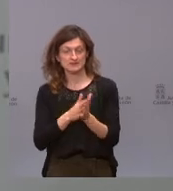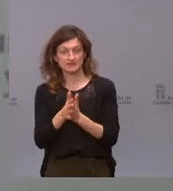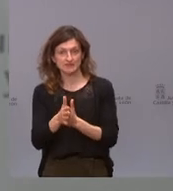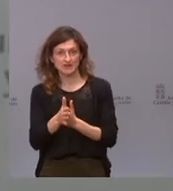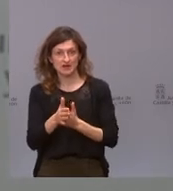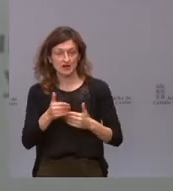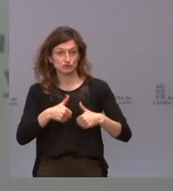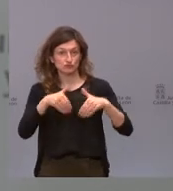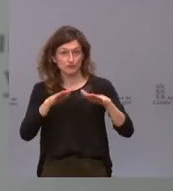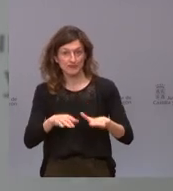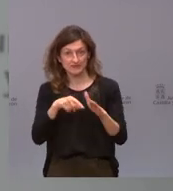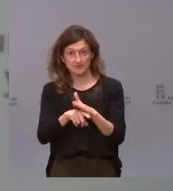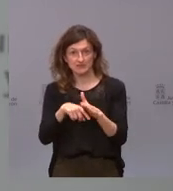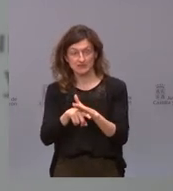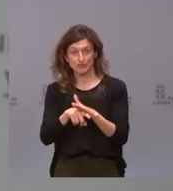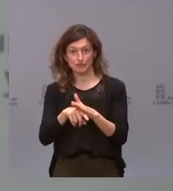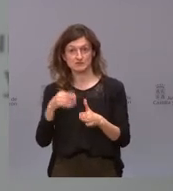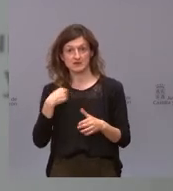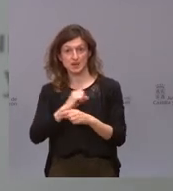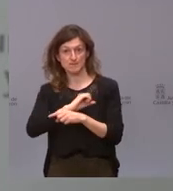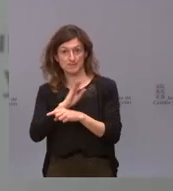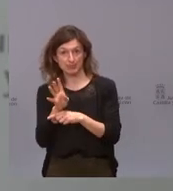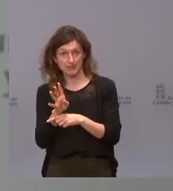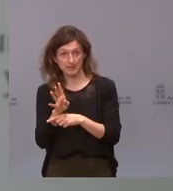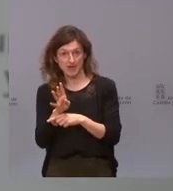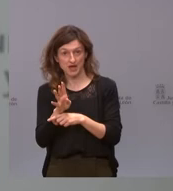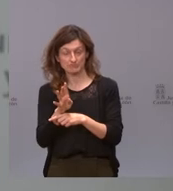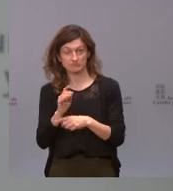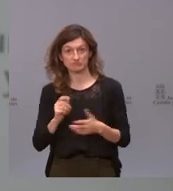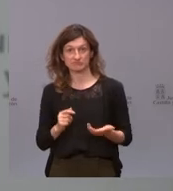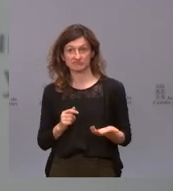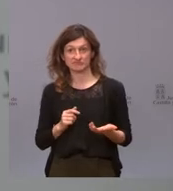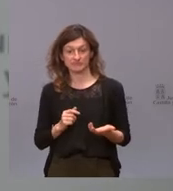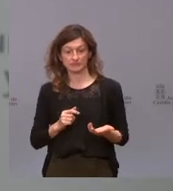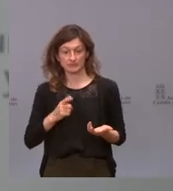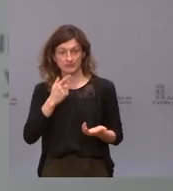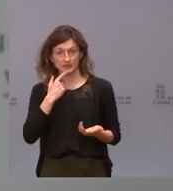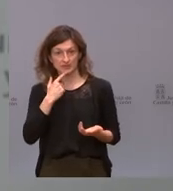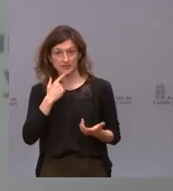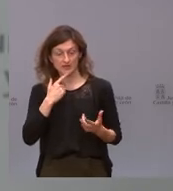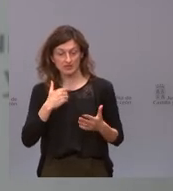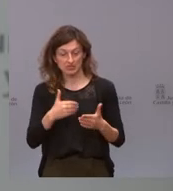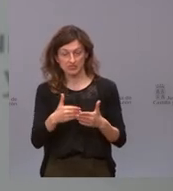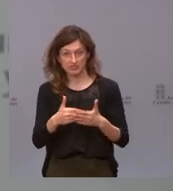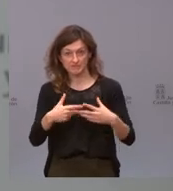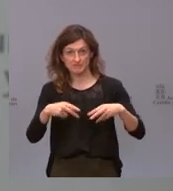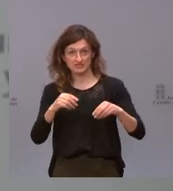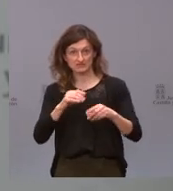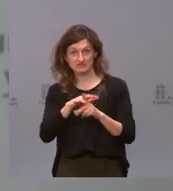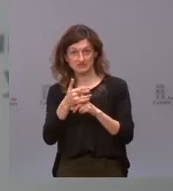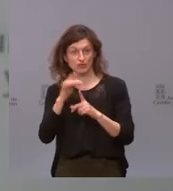y ahora una vez que la pandemia pues ha anunciado el fin del estado de alarma se